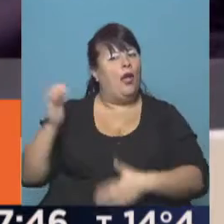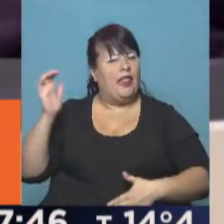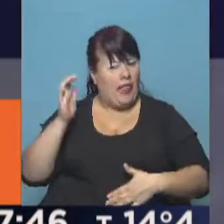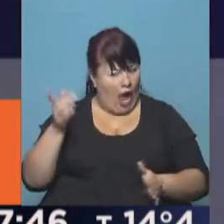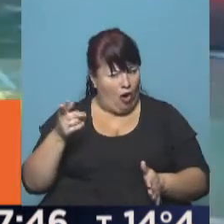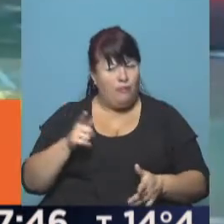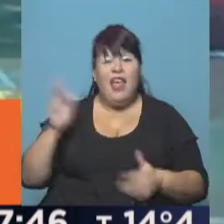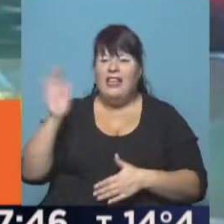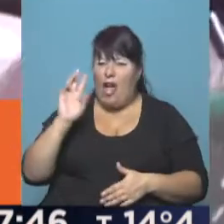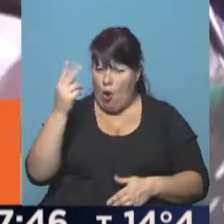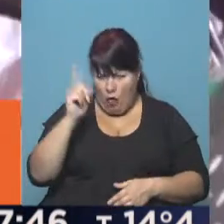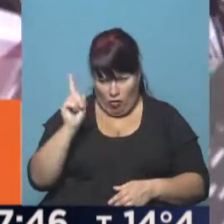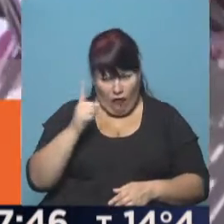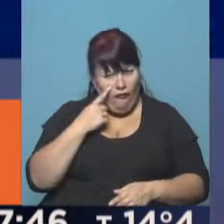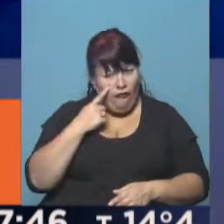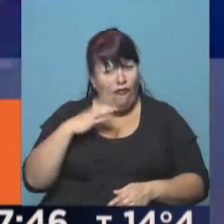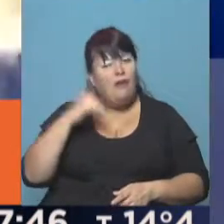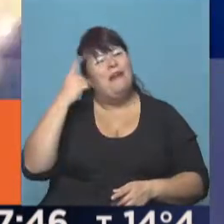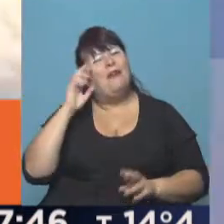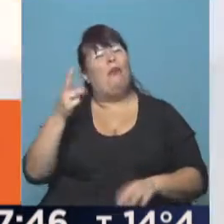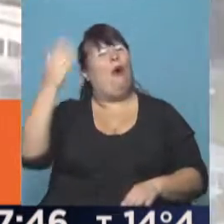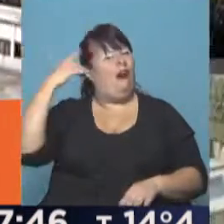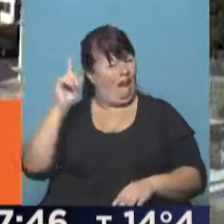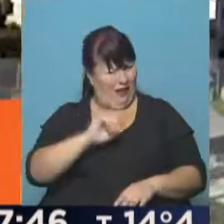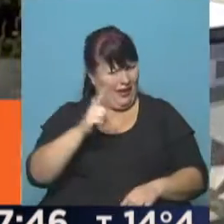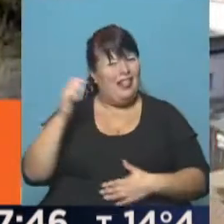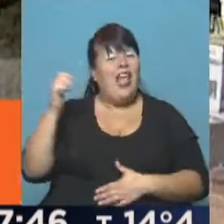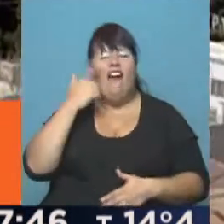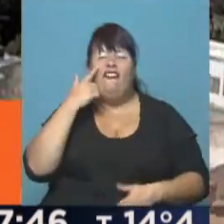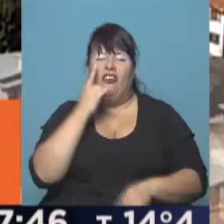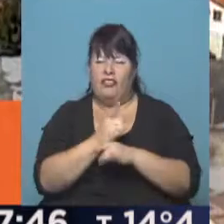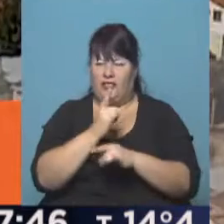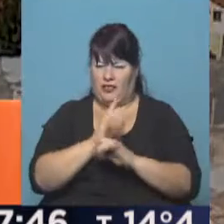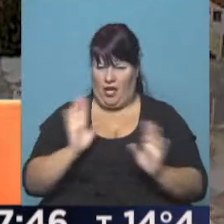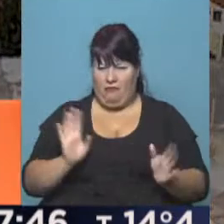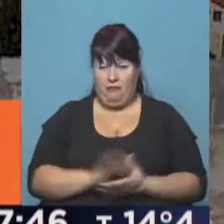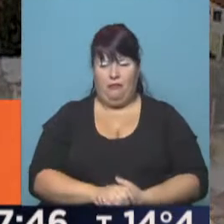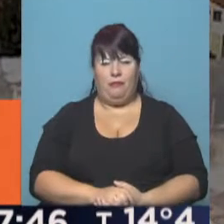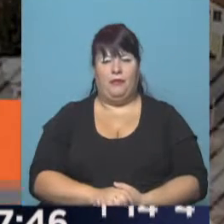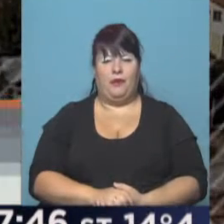El tango no ha muerto, ¿eh? Hay muchos que lo dan por muerto hace muchos años, pero el tango revive siempre.